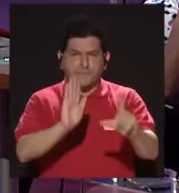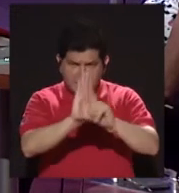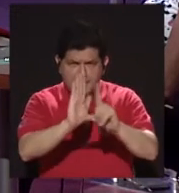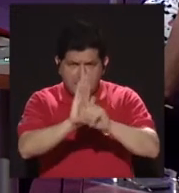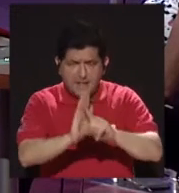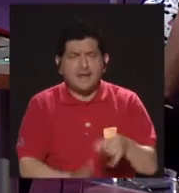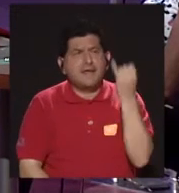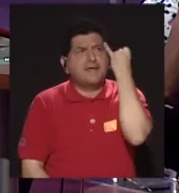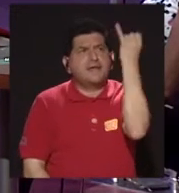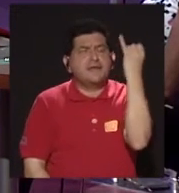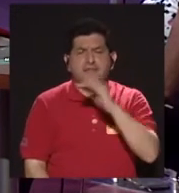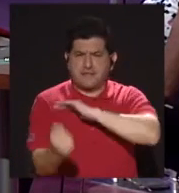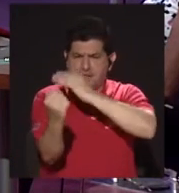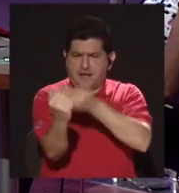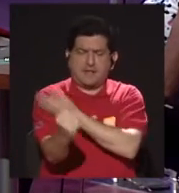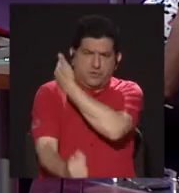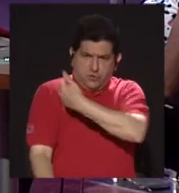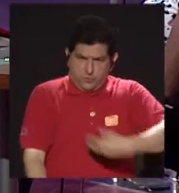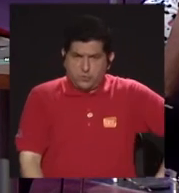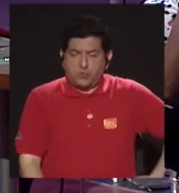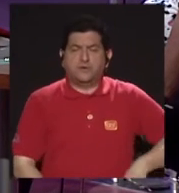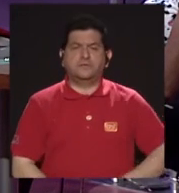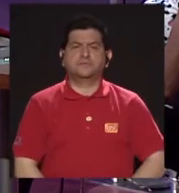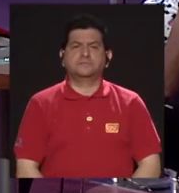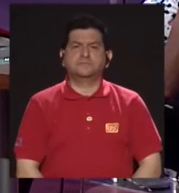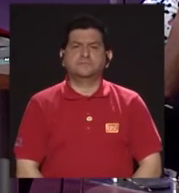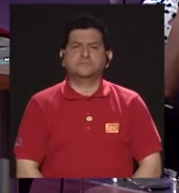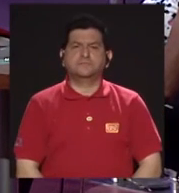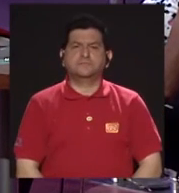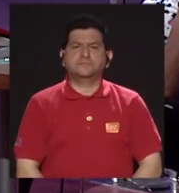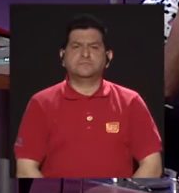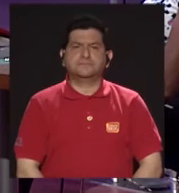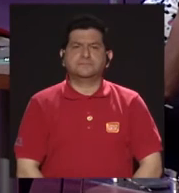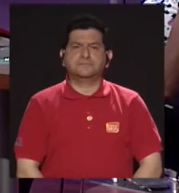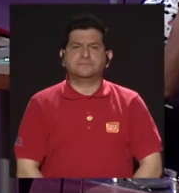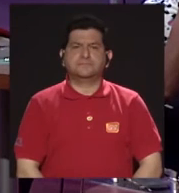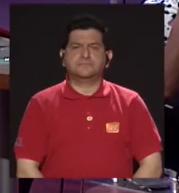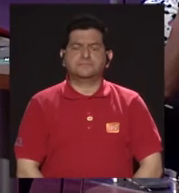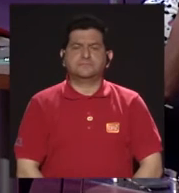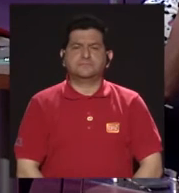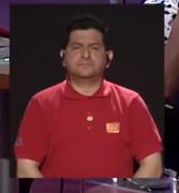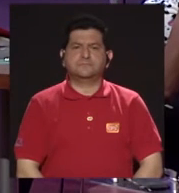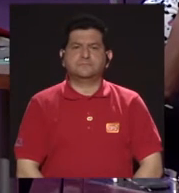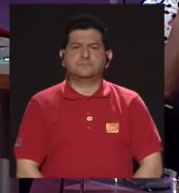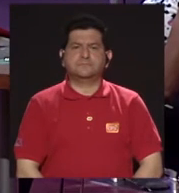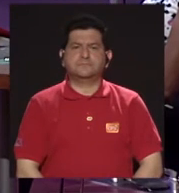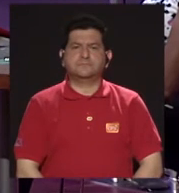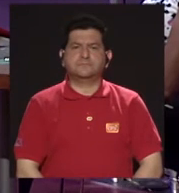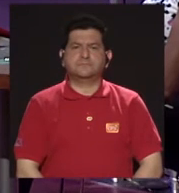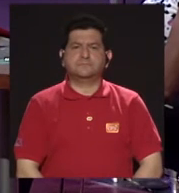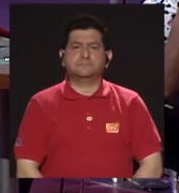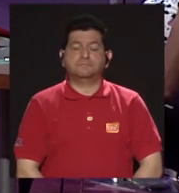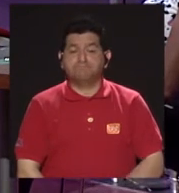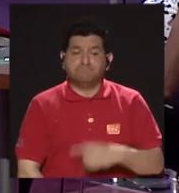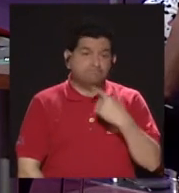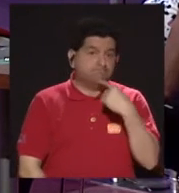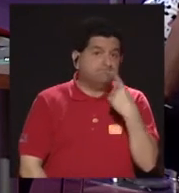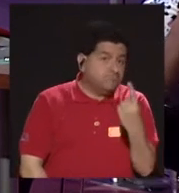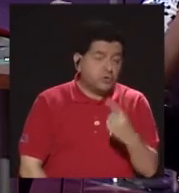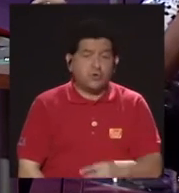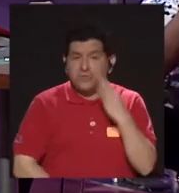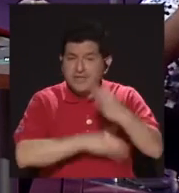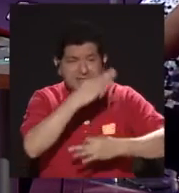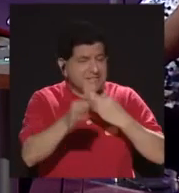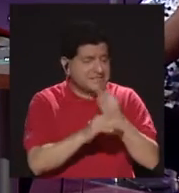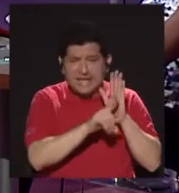iniciativa del poder ejecutivo y aunque no dice qué clase de